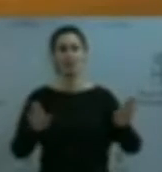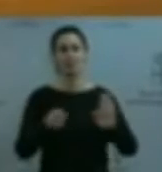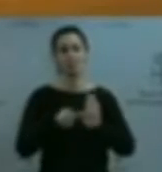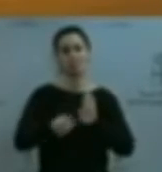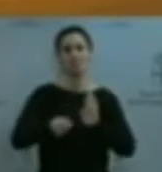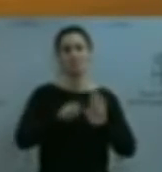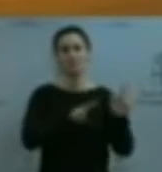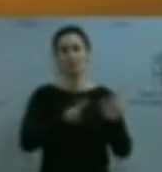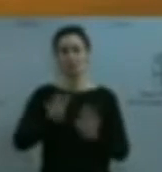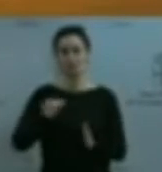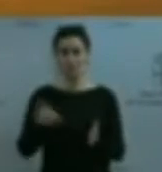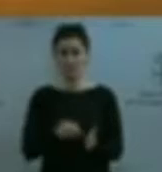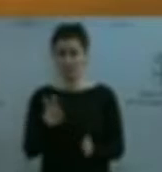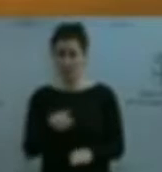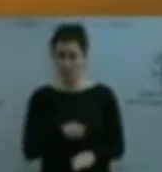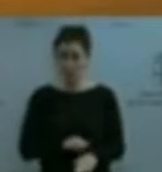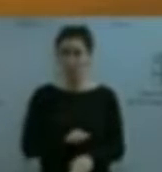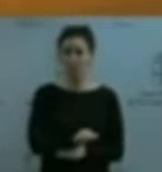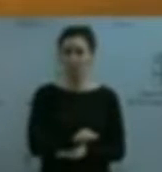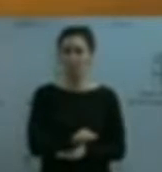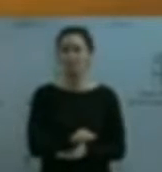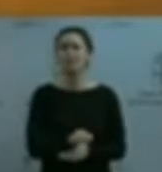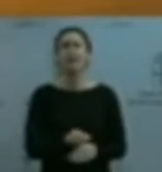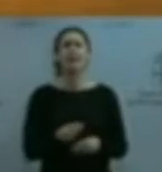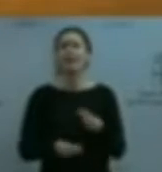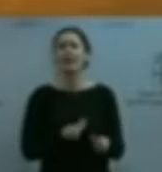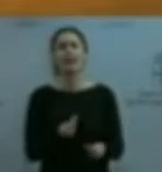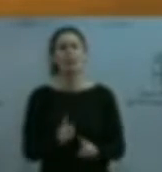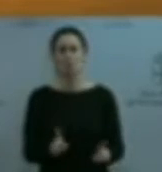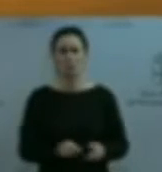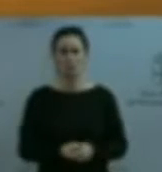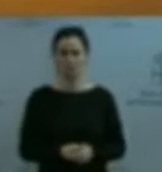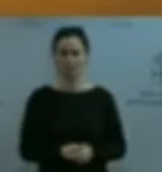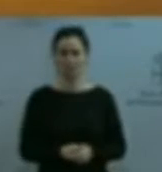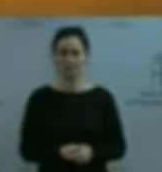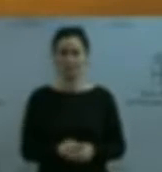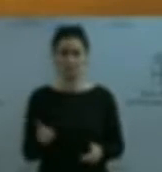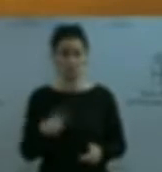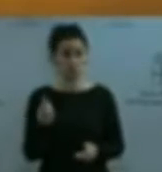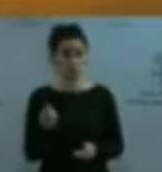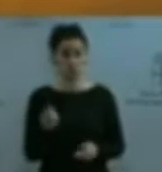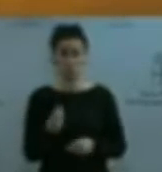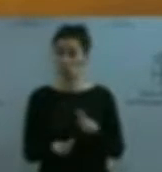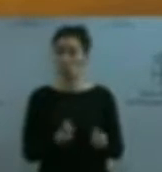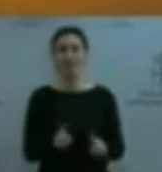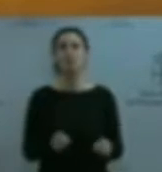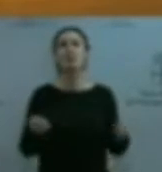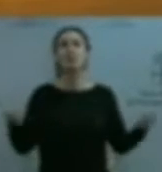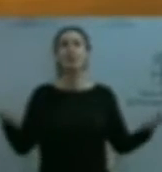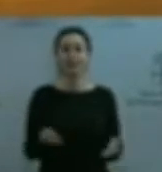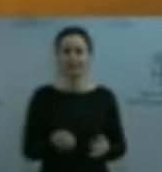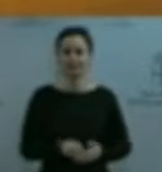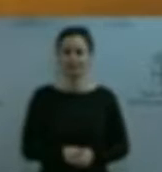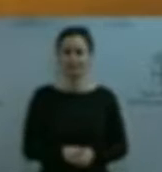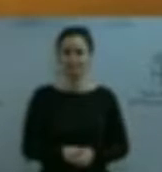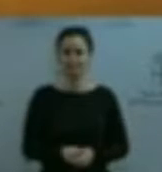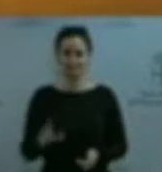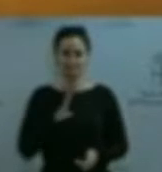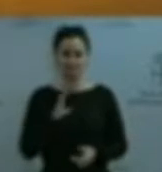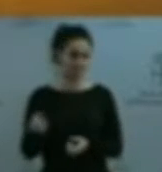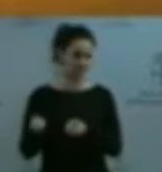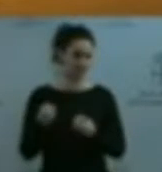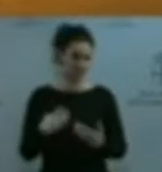desarrollo turístico. ¿Qué es lo que hemos dejado de hacer por este fallo? Me gustaría que me lo dijera. Mire, hemos dejado de hacer estas